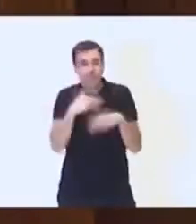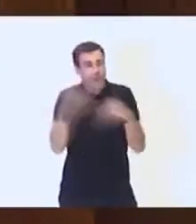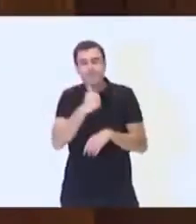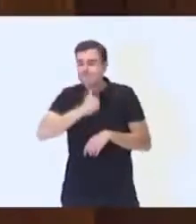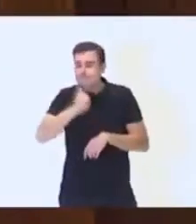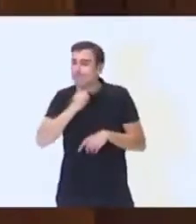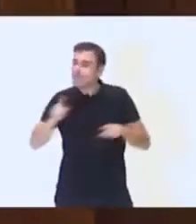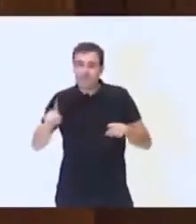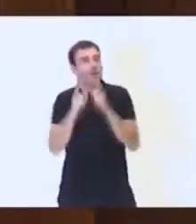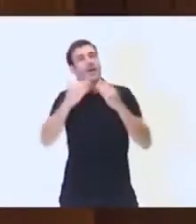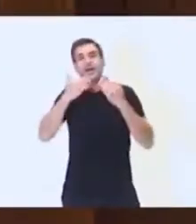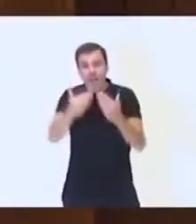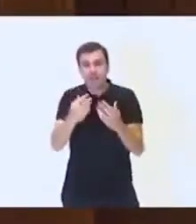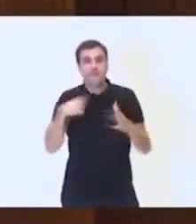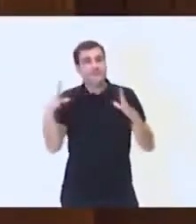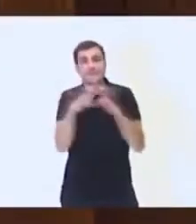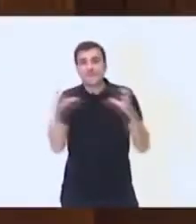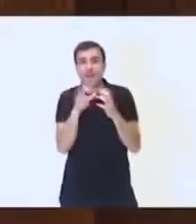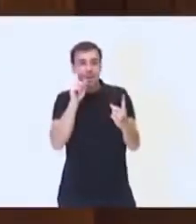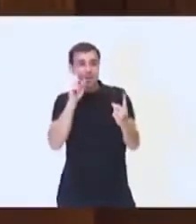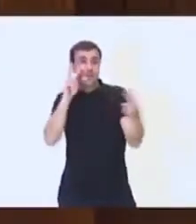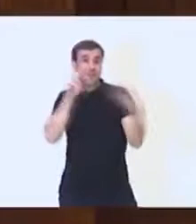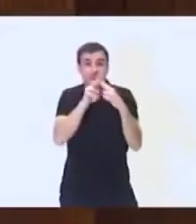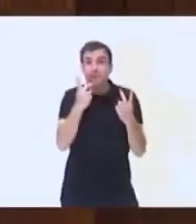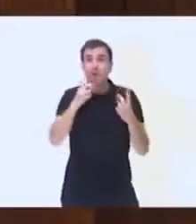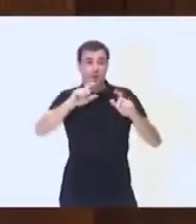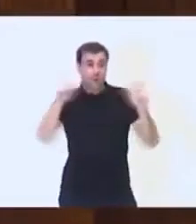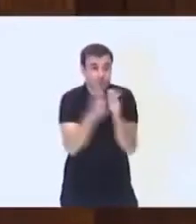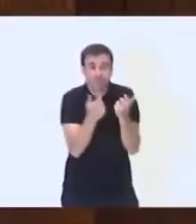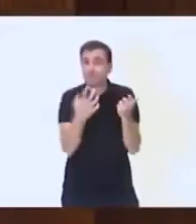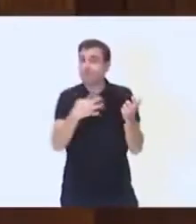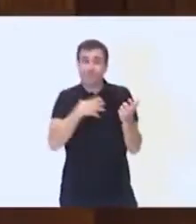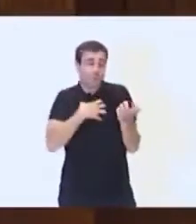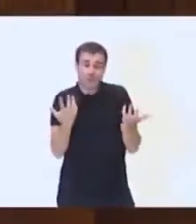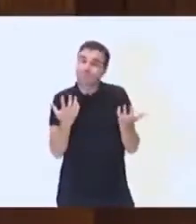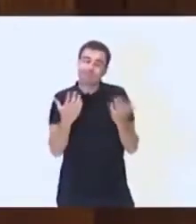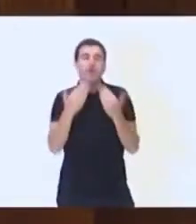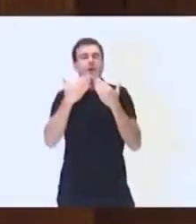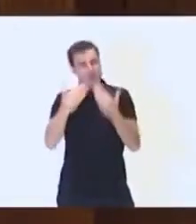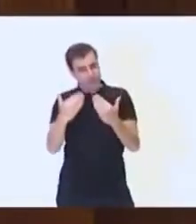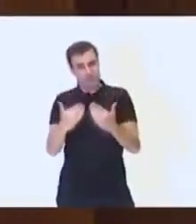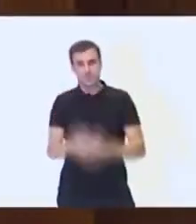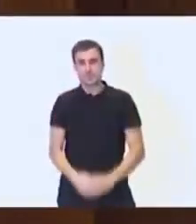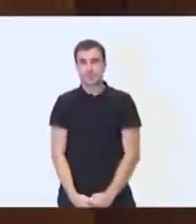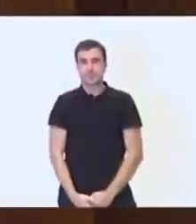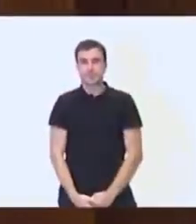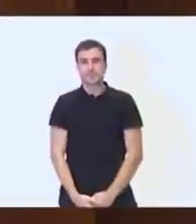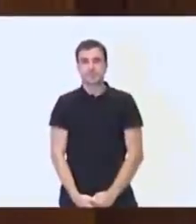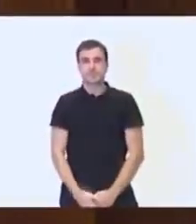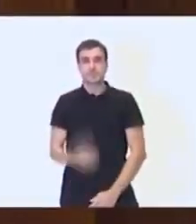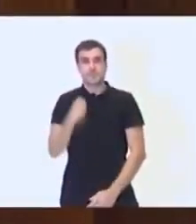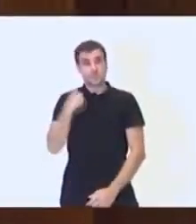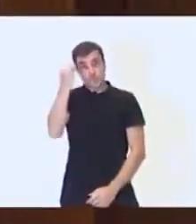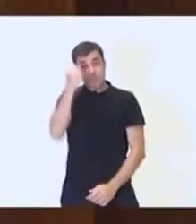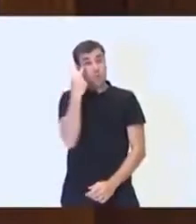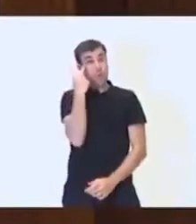de vernos, de reunirnos, como nos hubiese gustado. Señorías, creo que más de